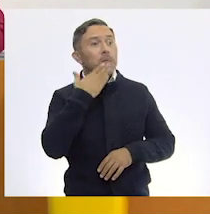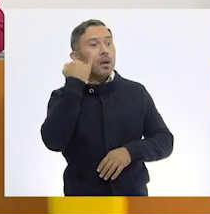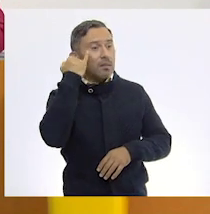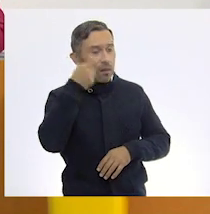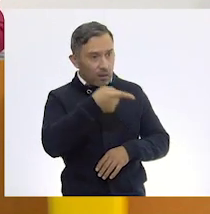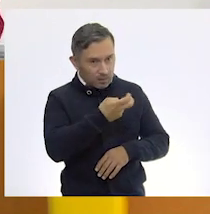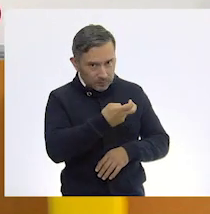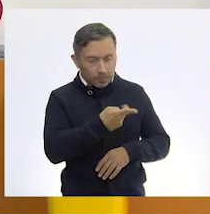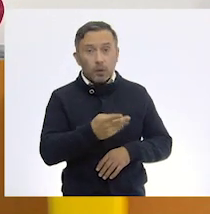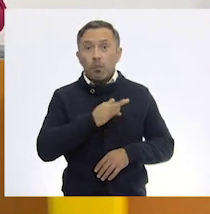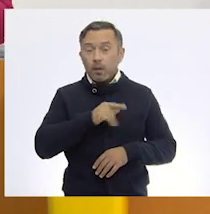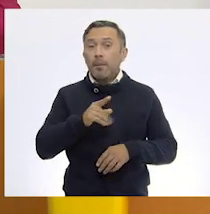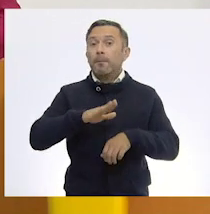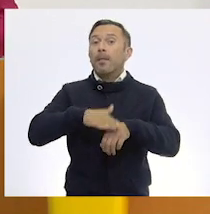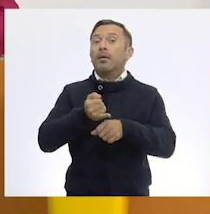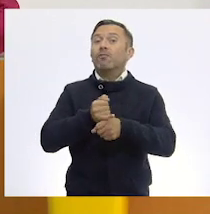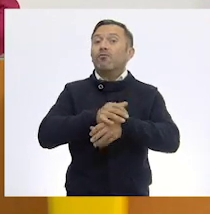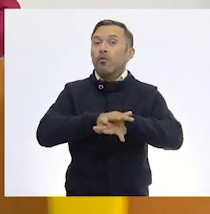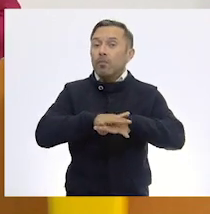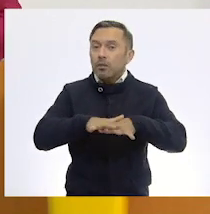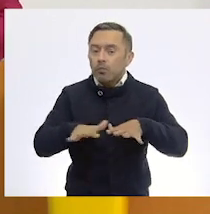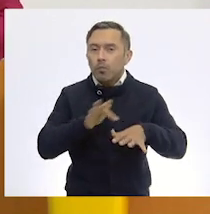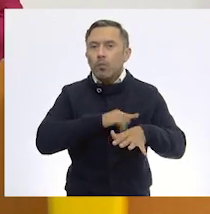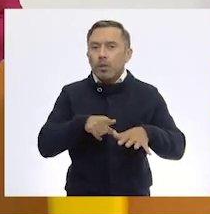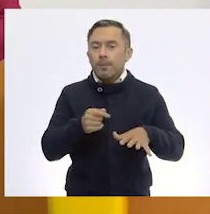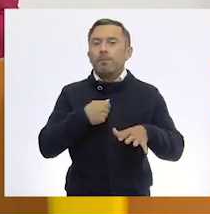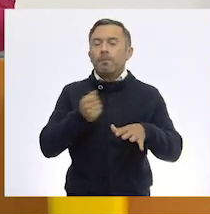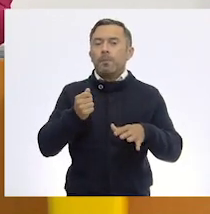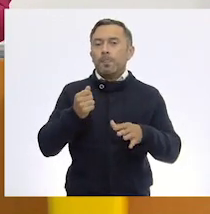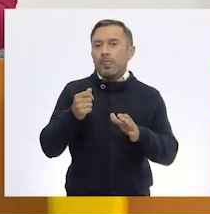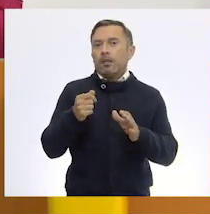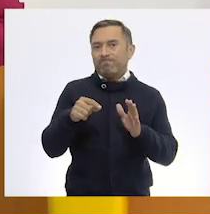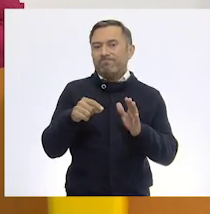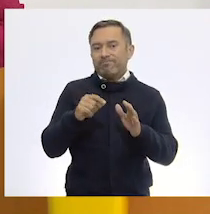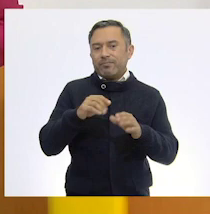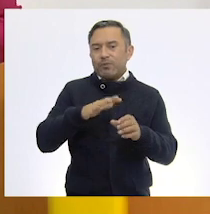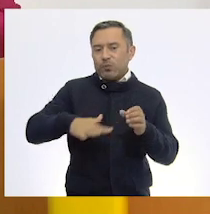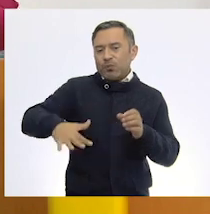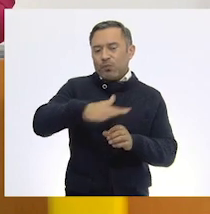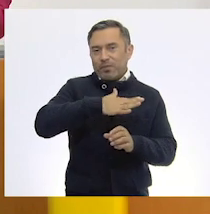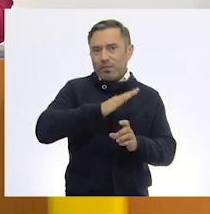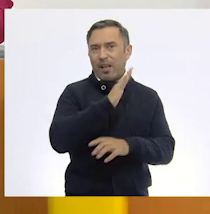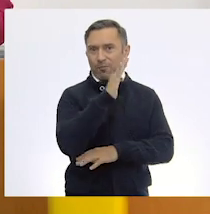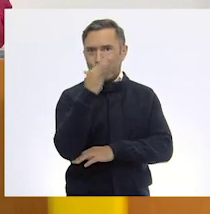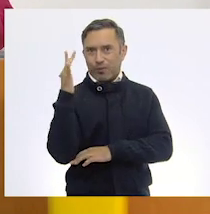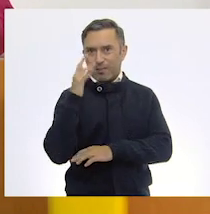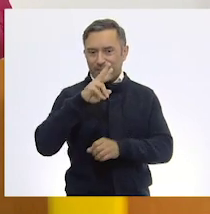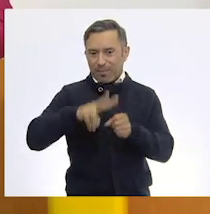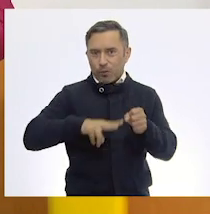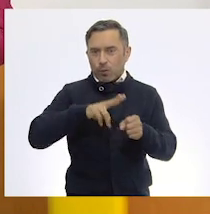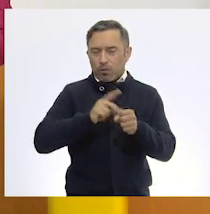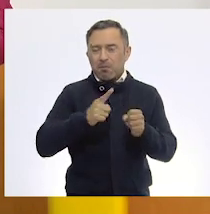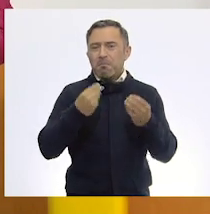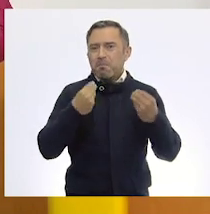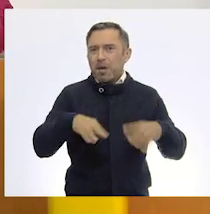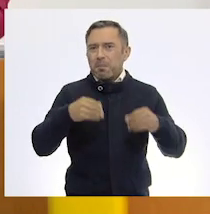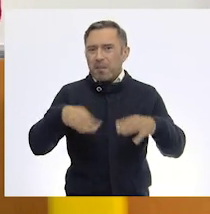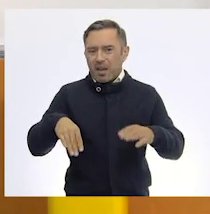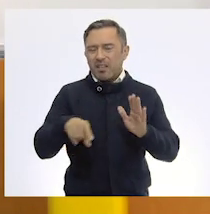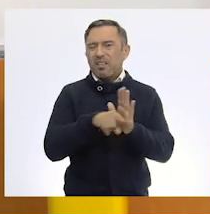ampliar la información y comprensión sobre los impactos negativos en la naturaleza, vamos a ver un video